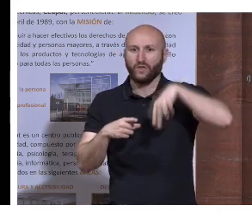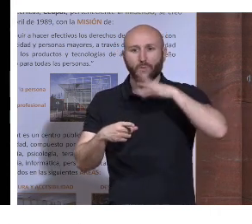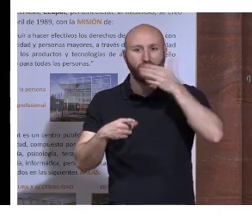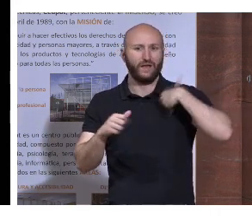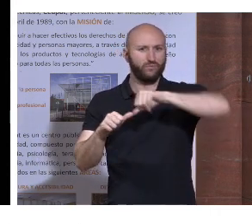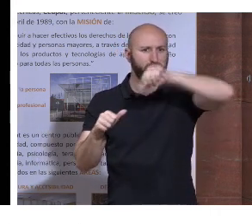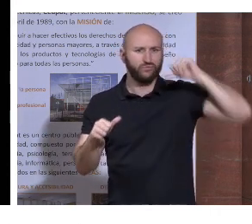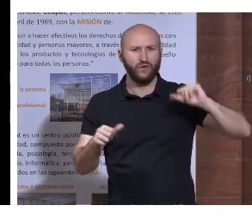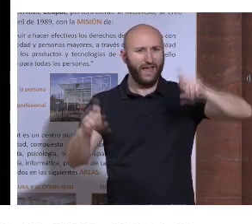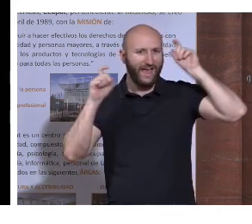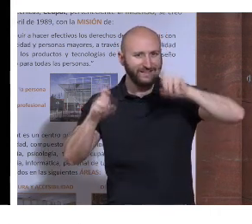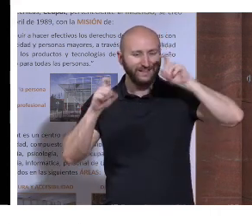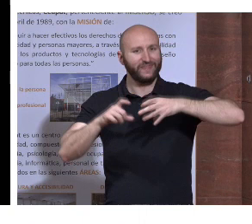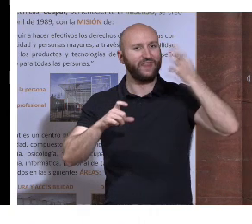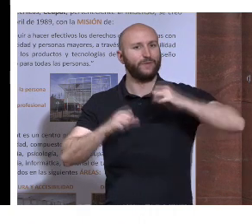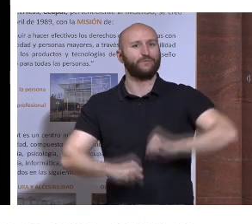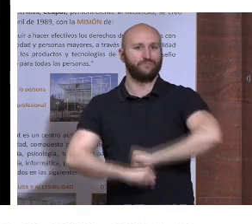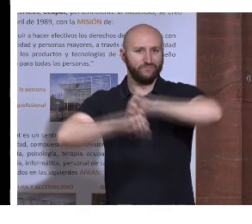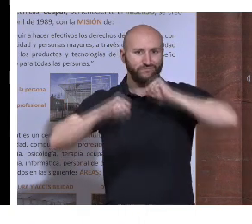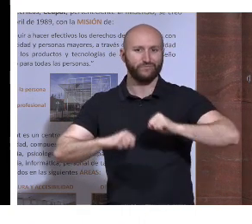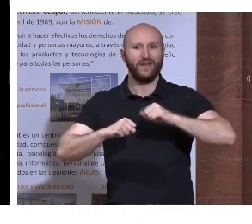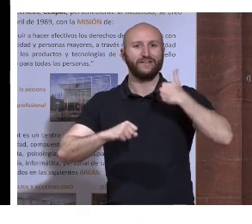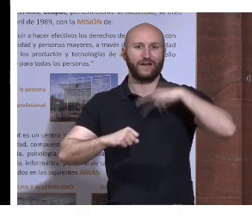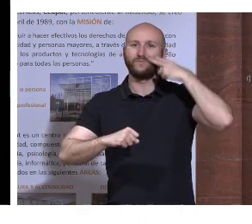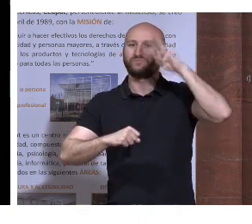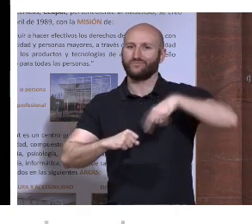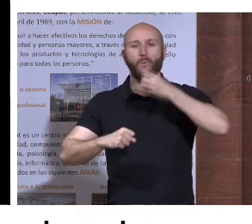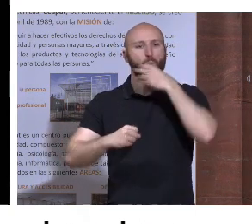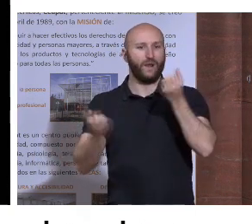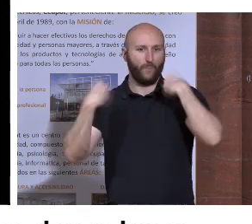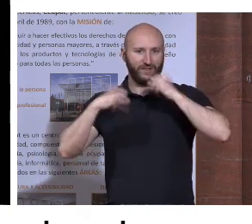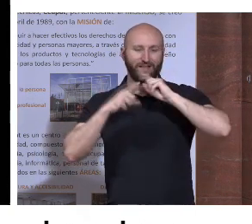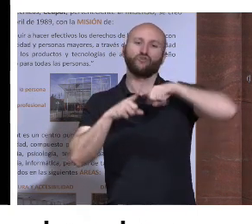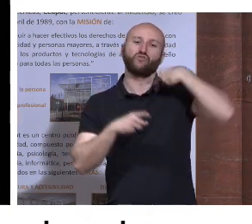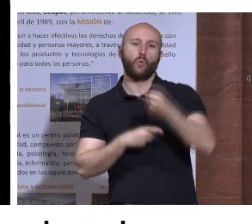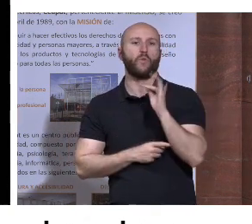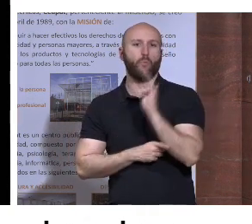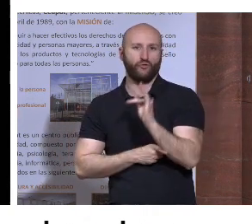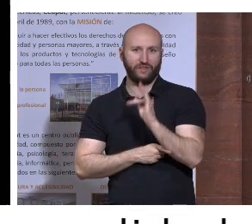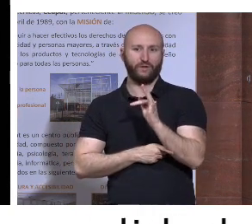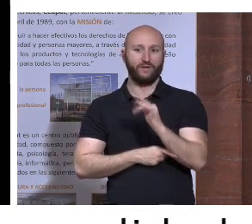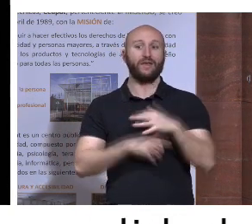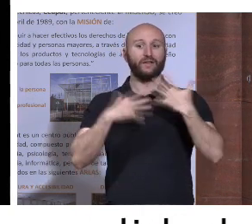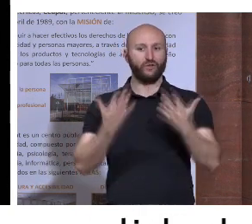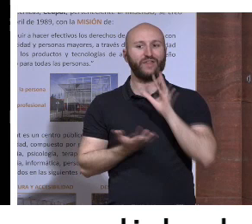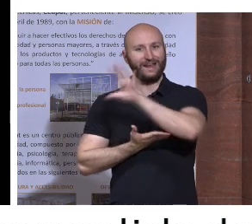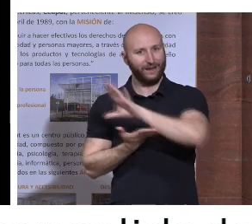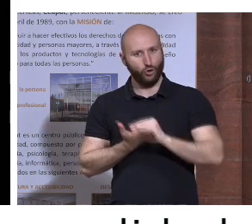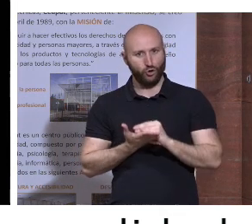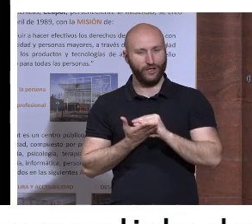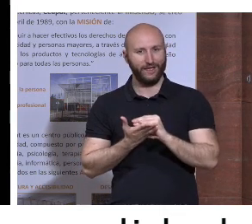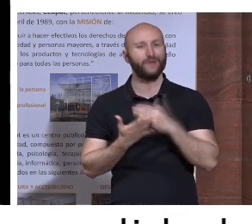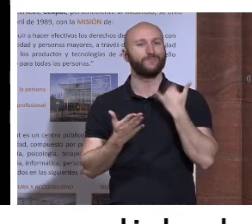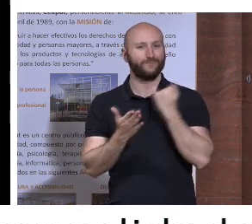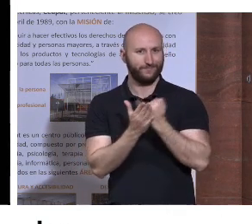enseñanza que se han consolidado como buenas prácticas y con efectos positivos. Entonces, por una parte, recoge esas evidencias